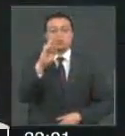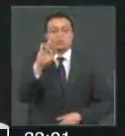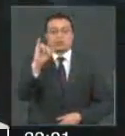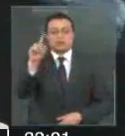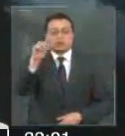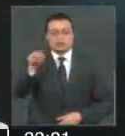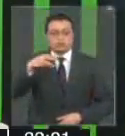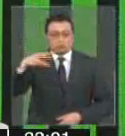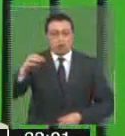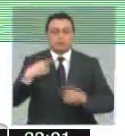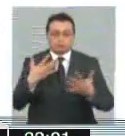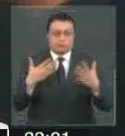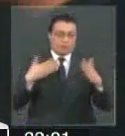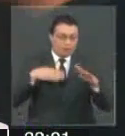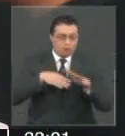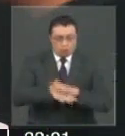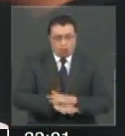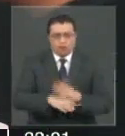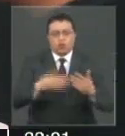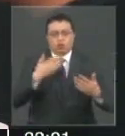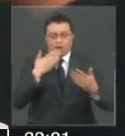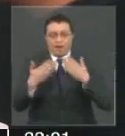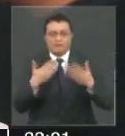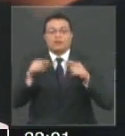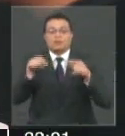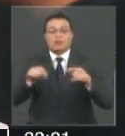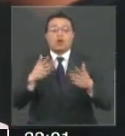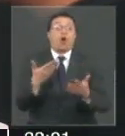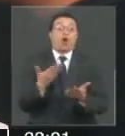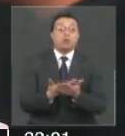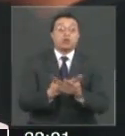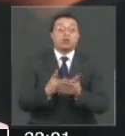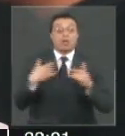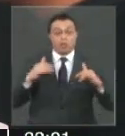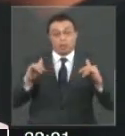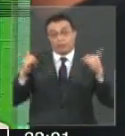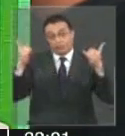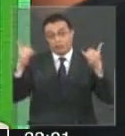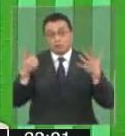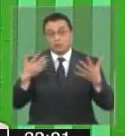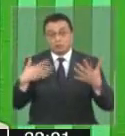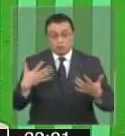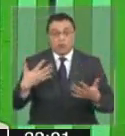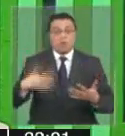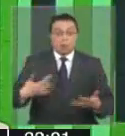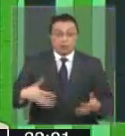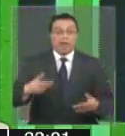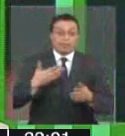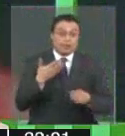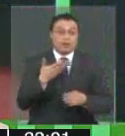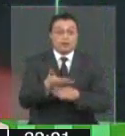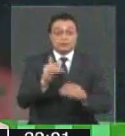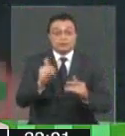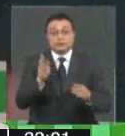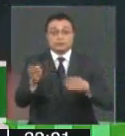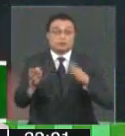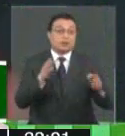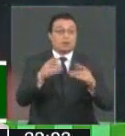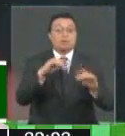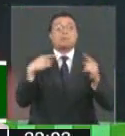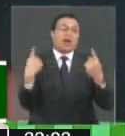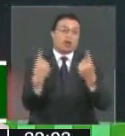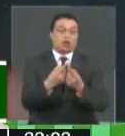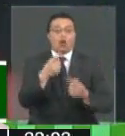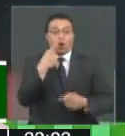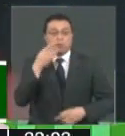esta dimensión mucho más profunda como, como oportunidad de distracción, de un ocio relevante también, como siempre lo tiene que ser el ocio para